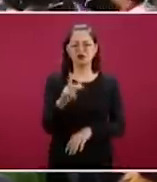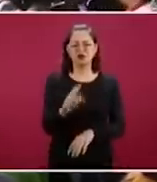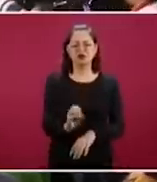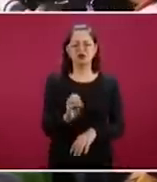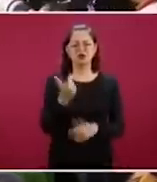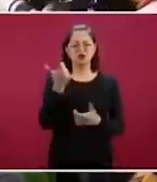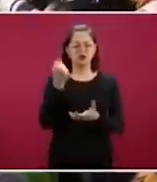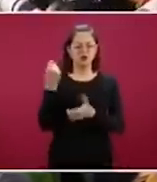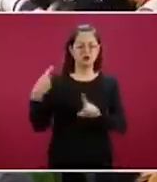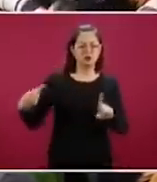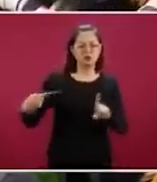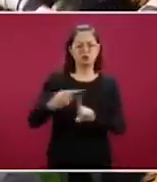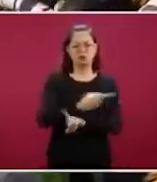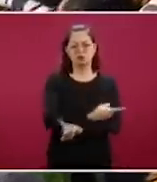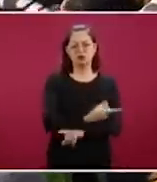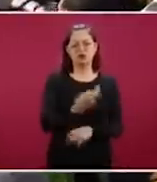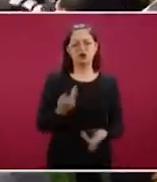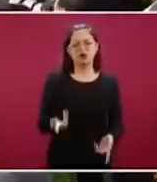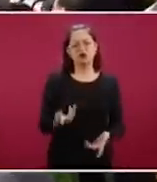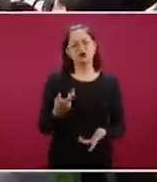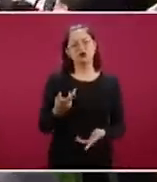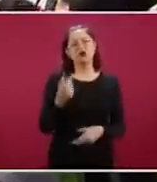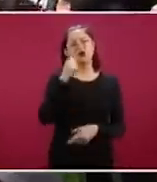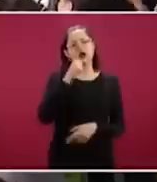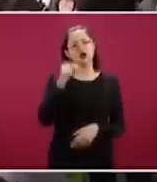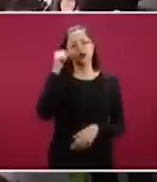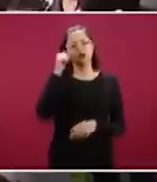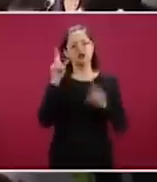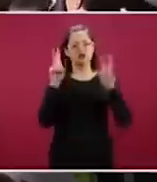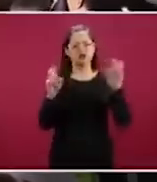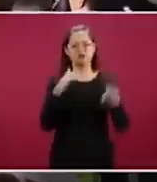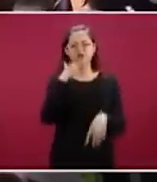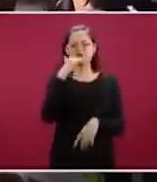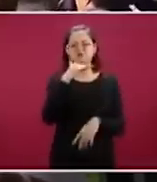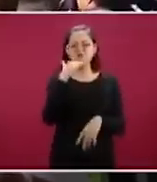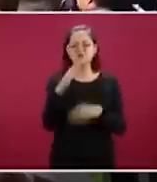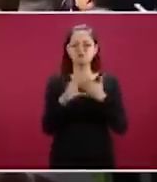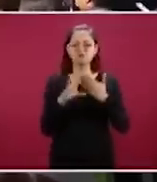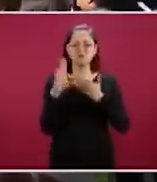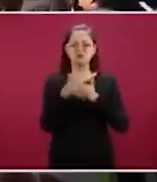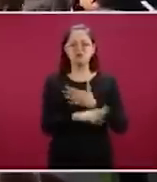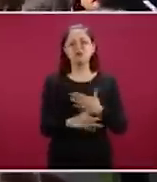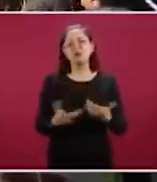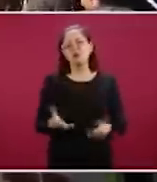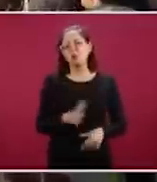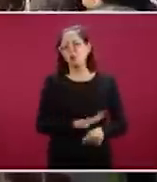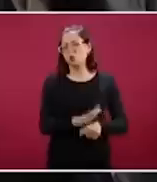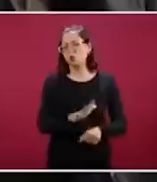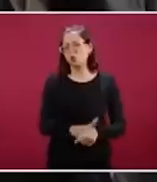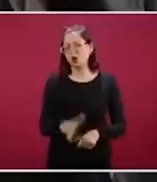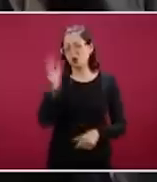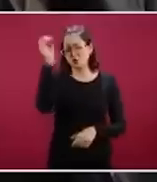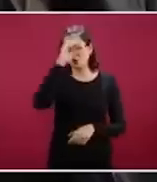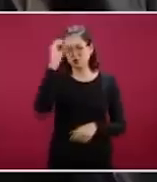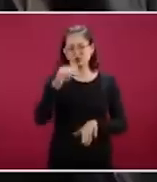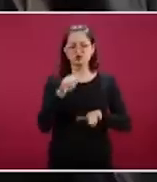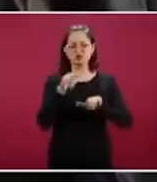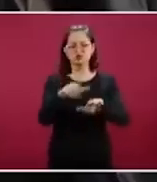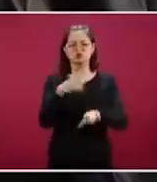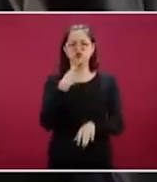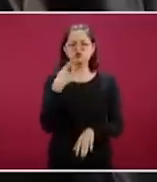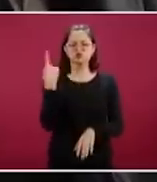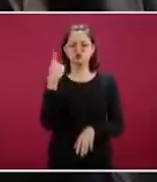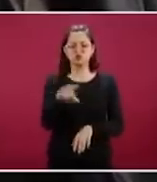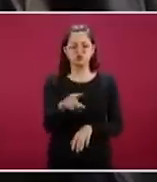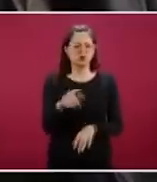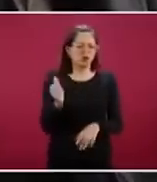quería preguntar, pues ayer que estaba usted tocando el tema de la corrupción y la lucha contra la corrupción, ¿qué opina de esta denuncia? Y pues